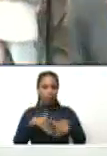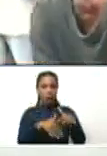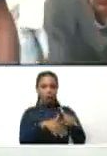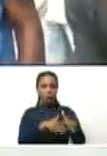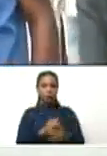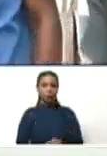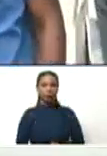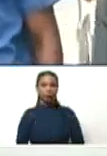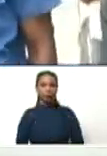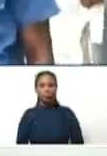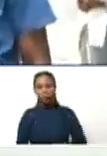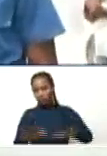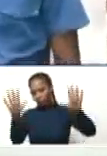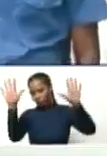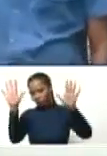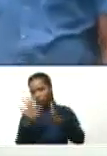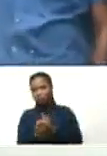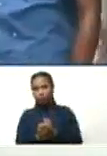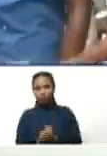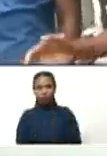ejército. Aguará, pues.